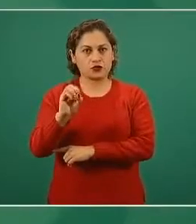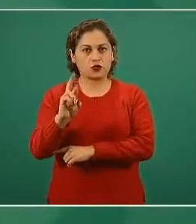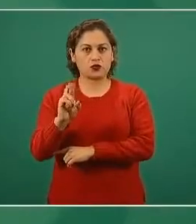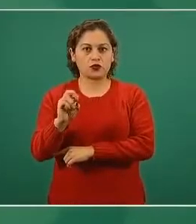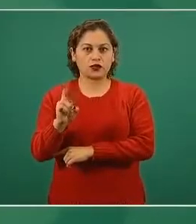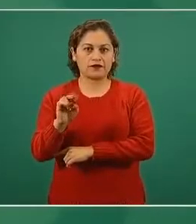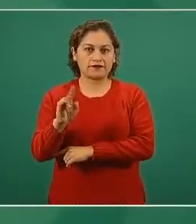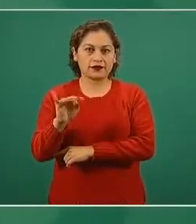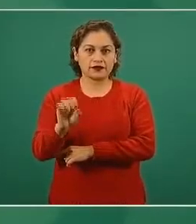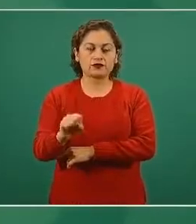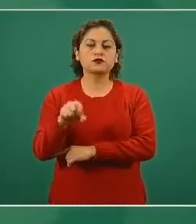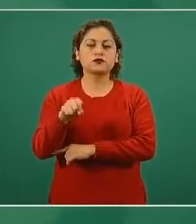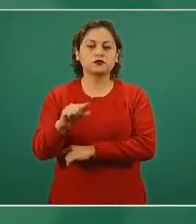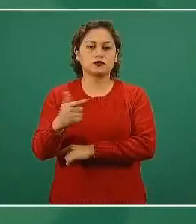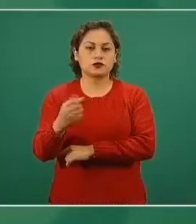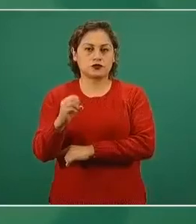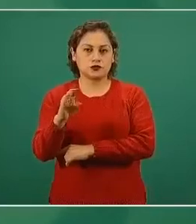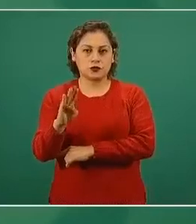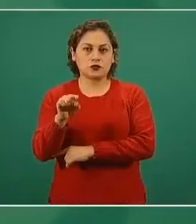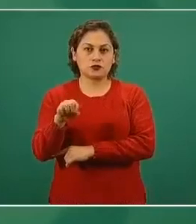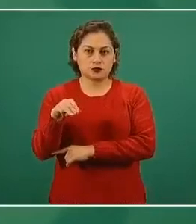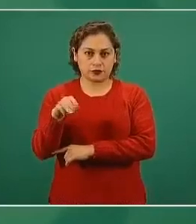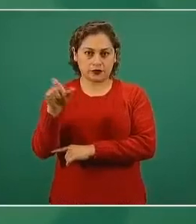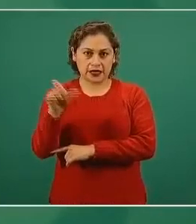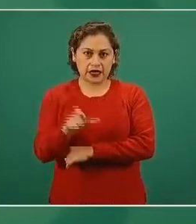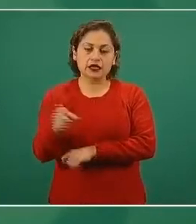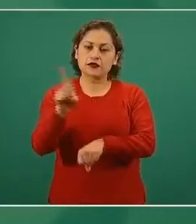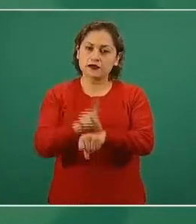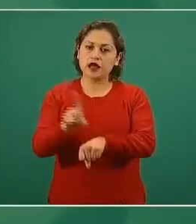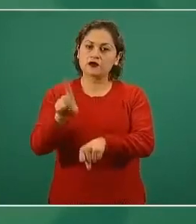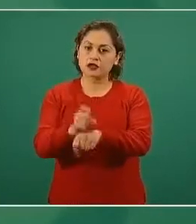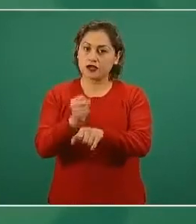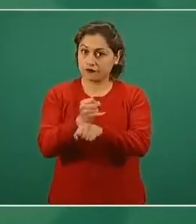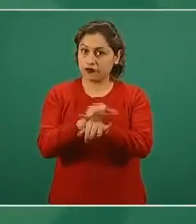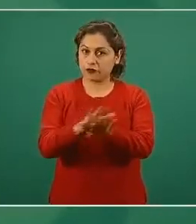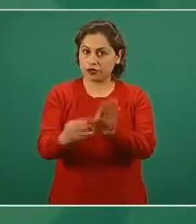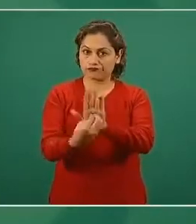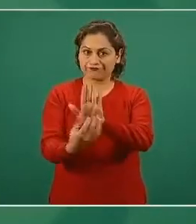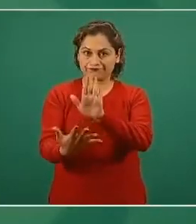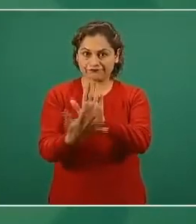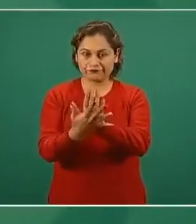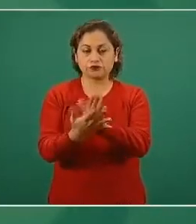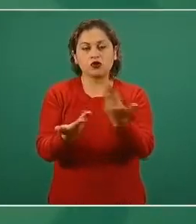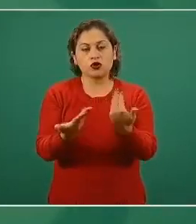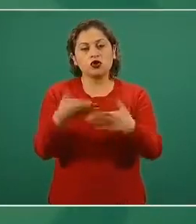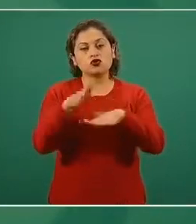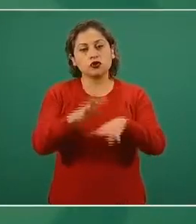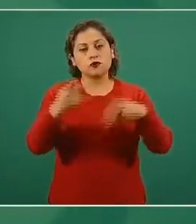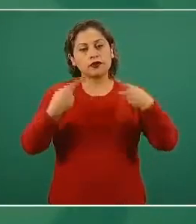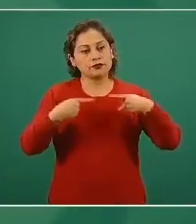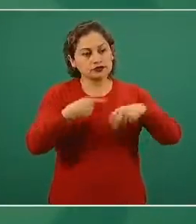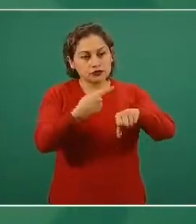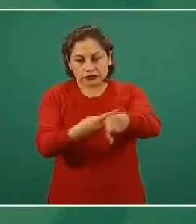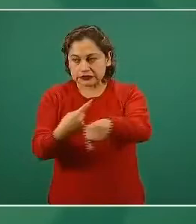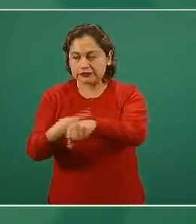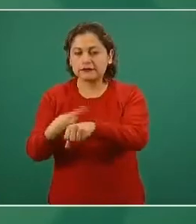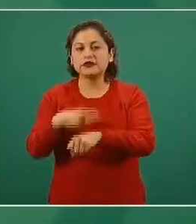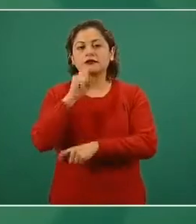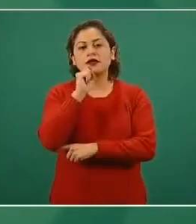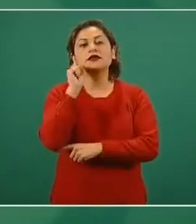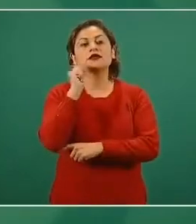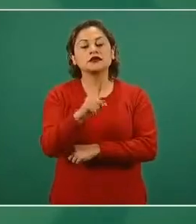coronavirus.gov.mx los informes diarios sobre los casos y las diferentes métricas que se han